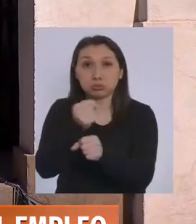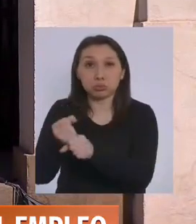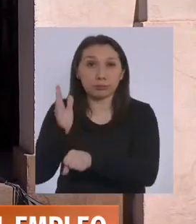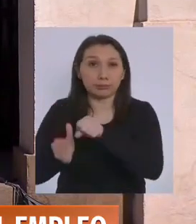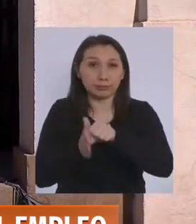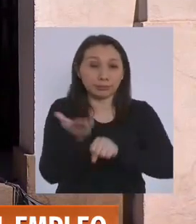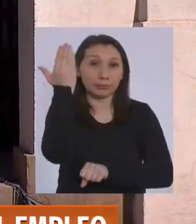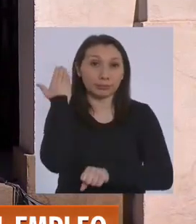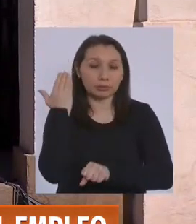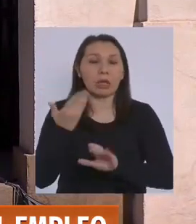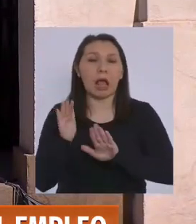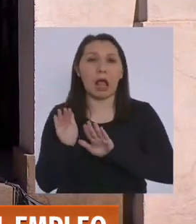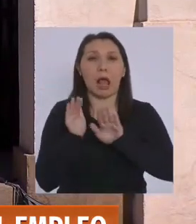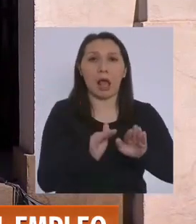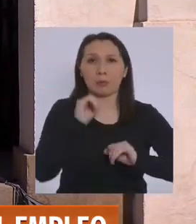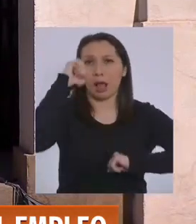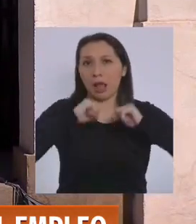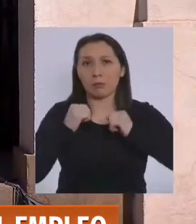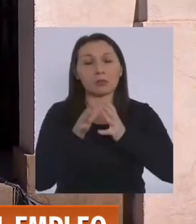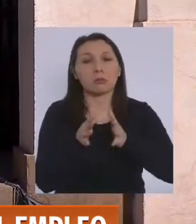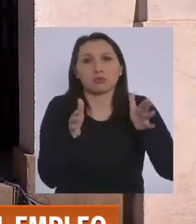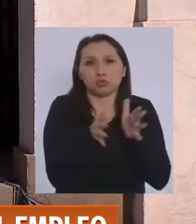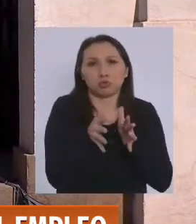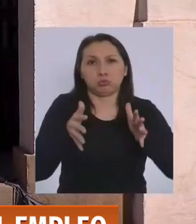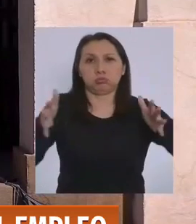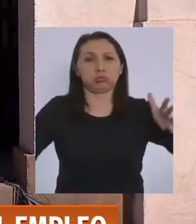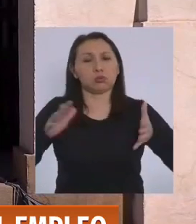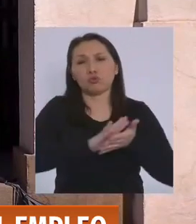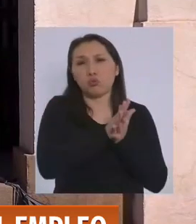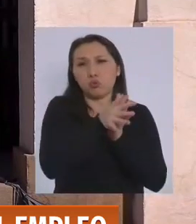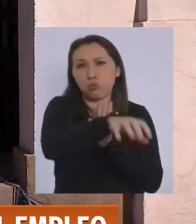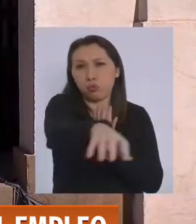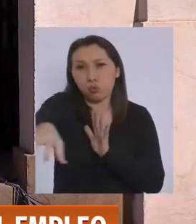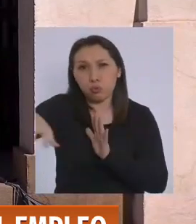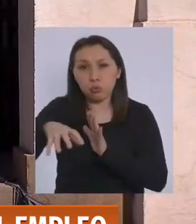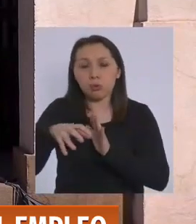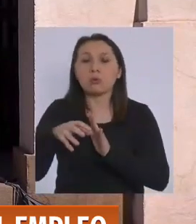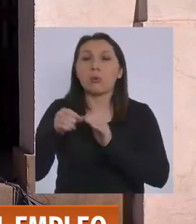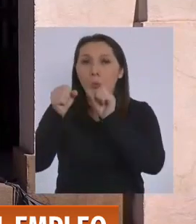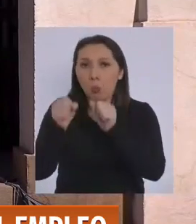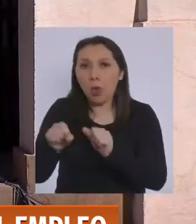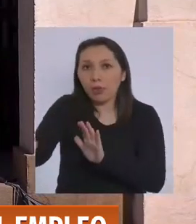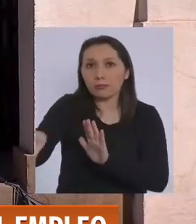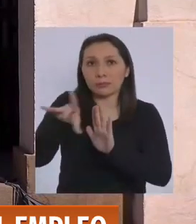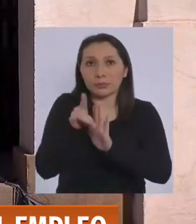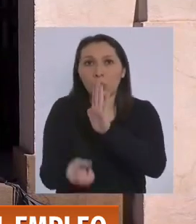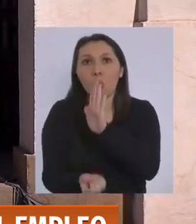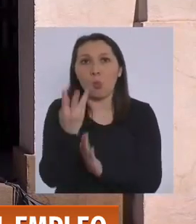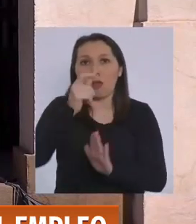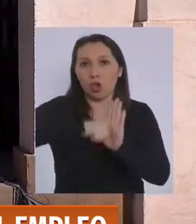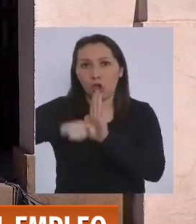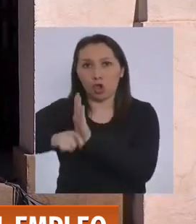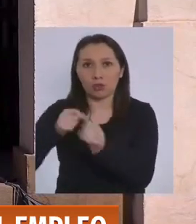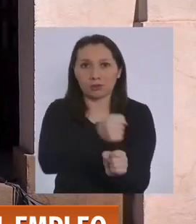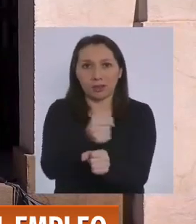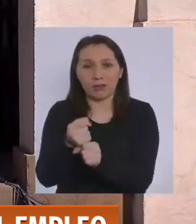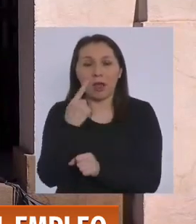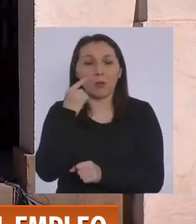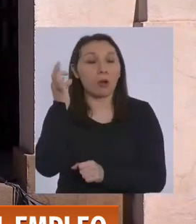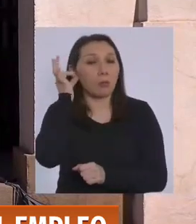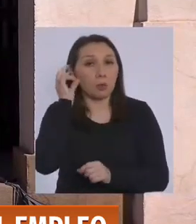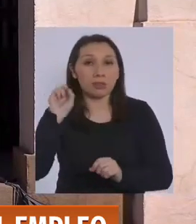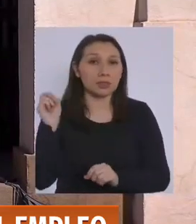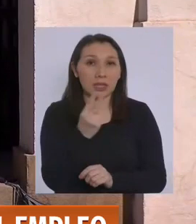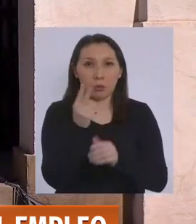Queremos apoyar a las empresas de todo tamaño, de todos los sectores, a que contraten nuevos trabajadores y trabajadoras. Y el